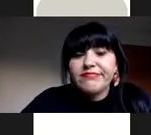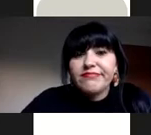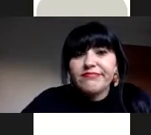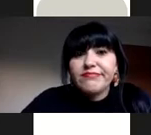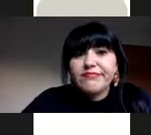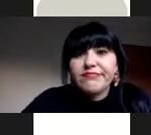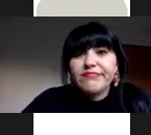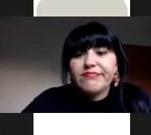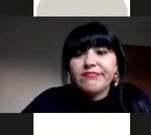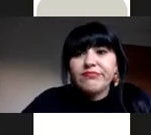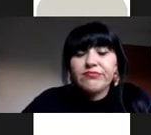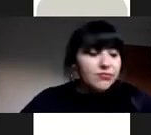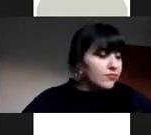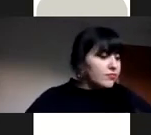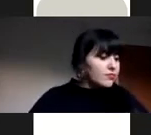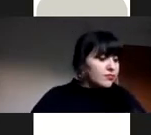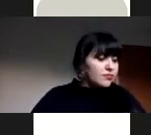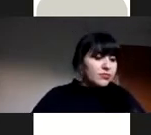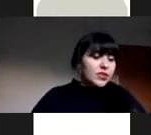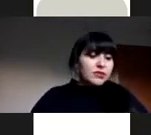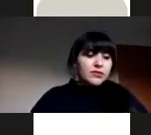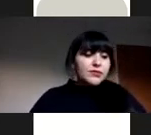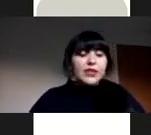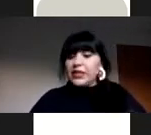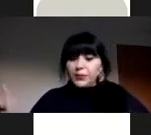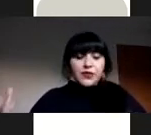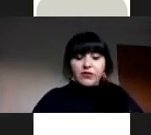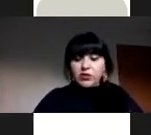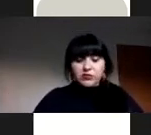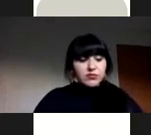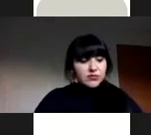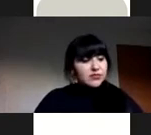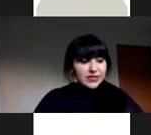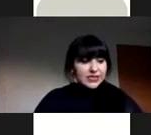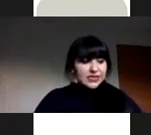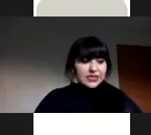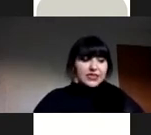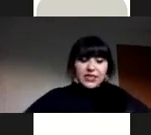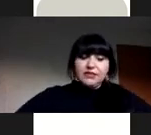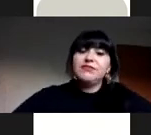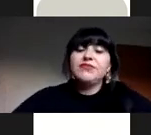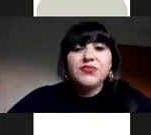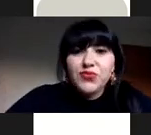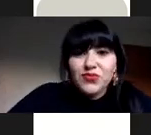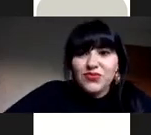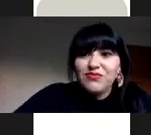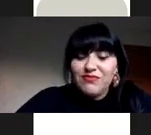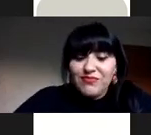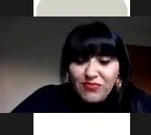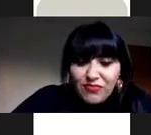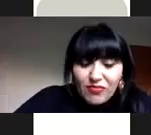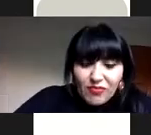Tal cual. Carolina, también hay algunas personas que han levantado la mano. Feliz, sí, por favor. ¿Ya? Vamos con